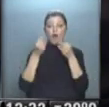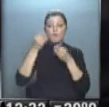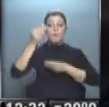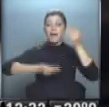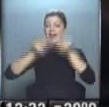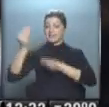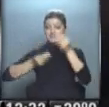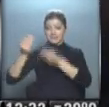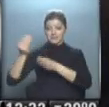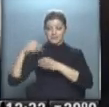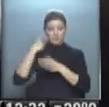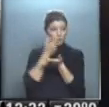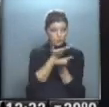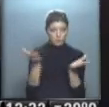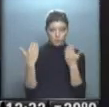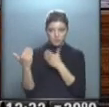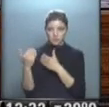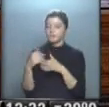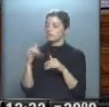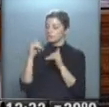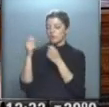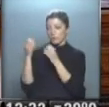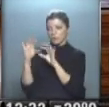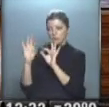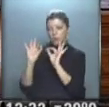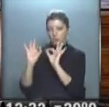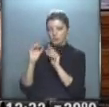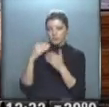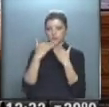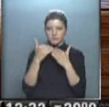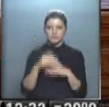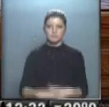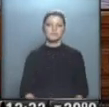mis posibles competidores... Está la respuesta, correcto. Está, gracias. La próxima.